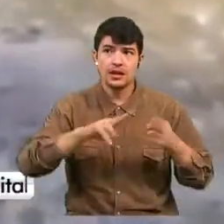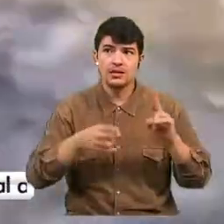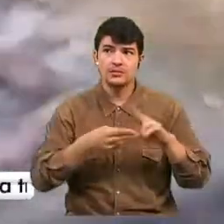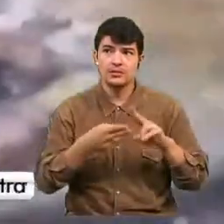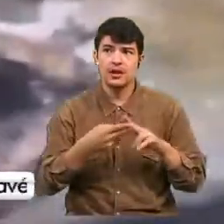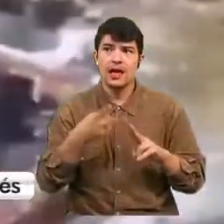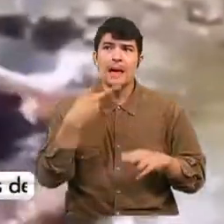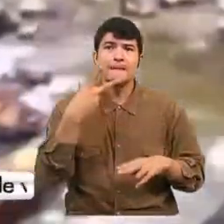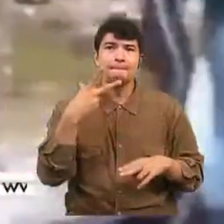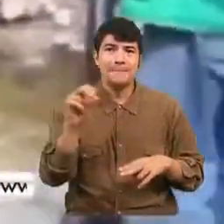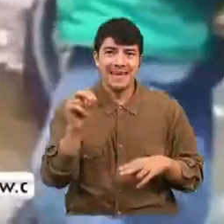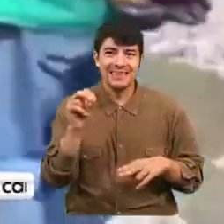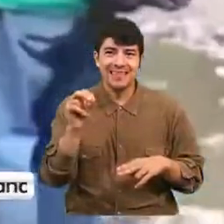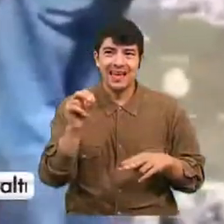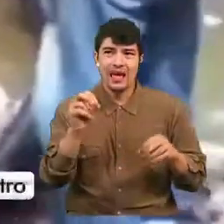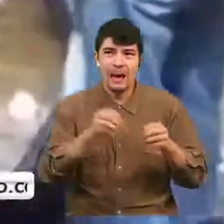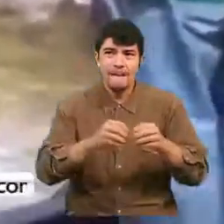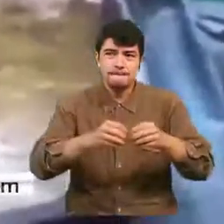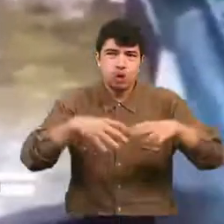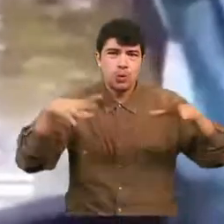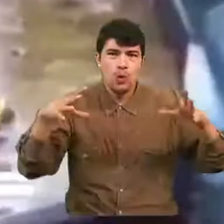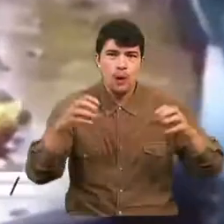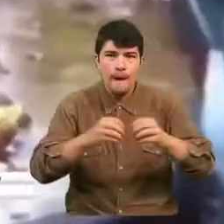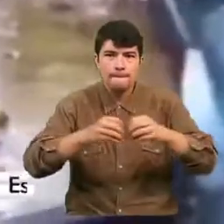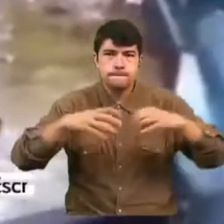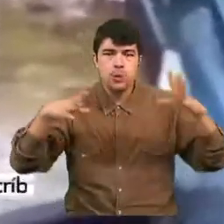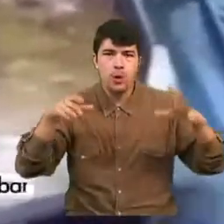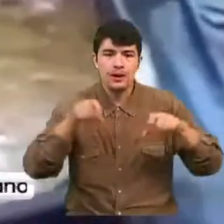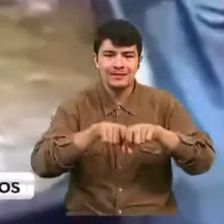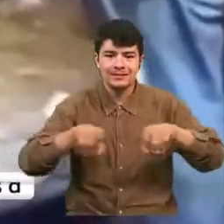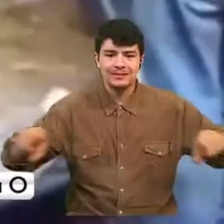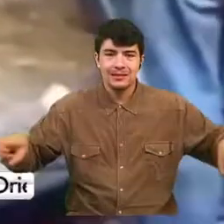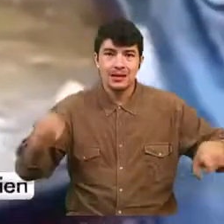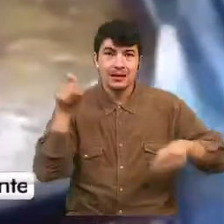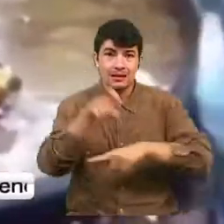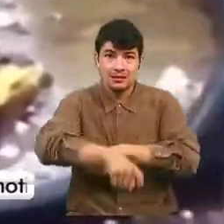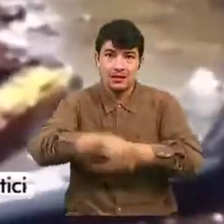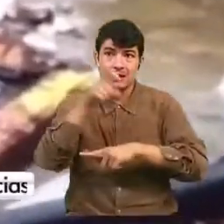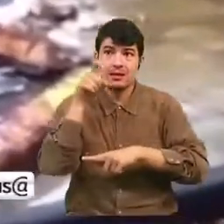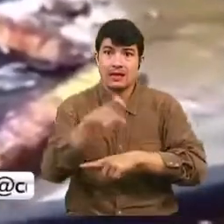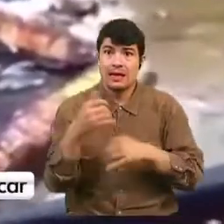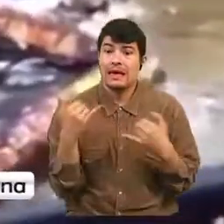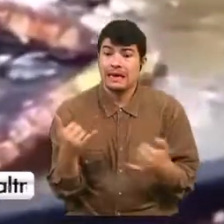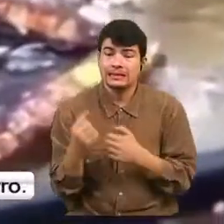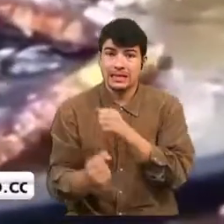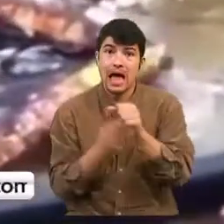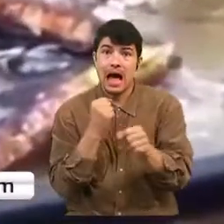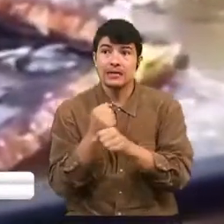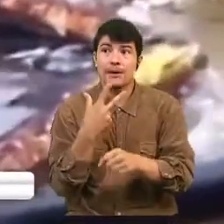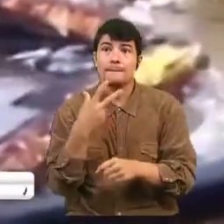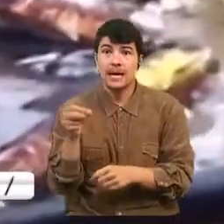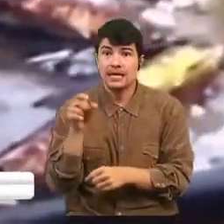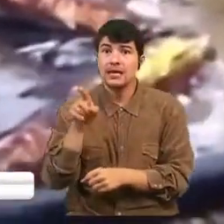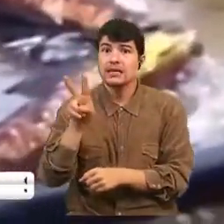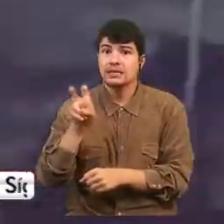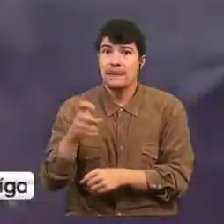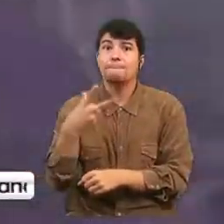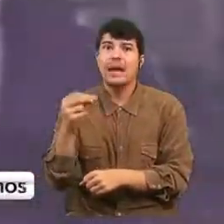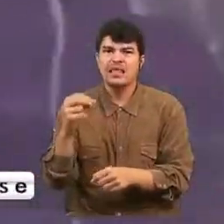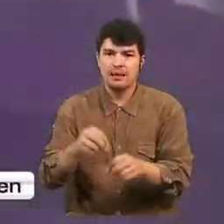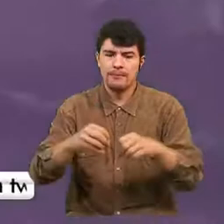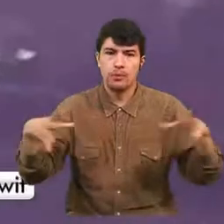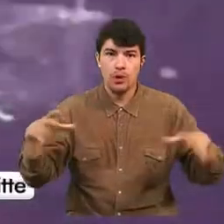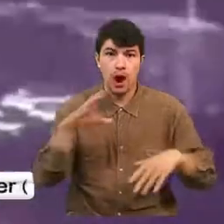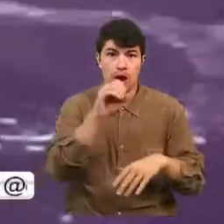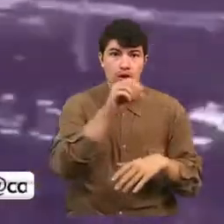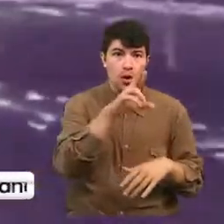20 atentados de los cuales ha sido víctima el oleoducto Caño Limón Coveña en lo que lleva corrido del 2017, pues Corponor